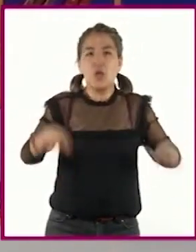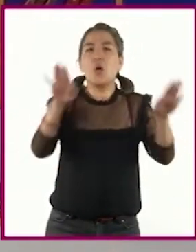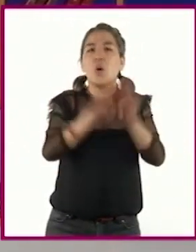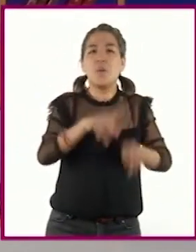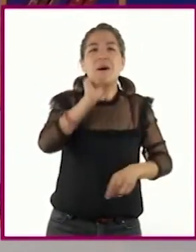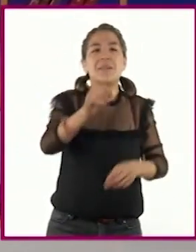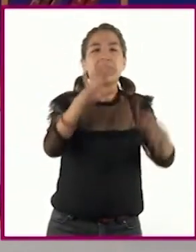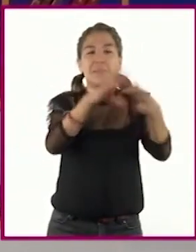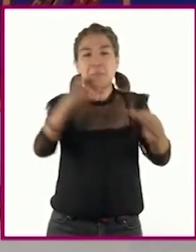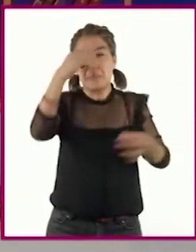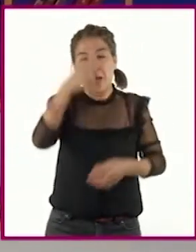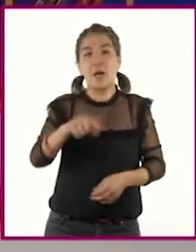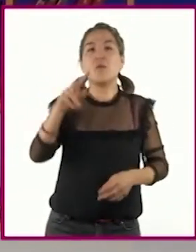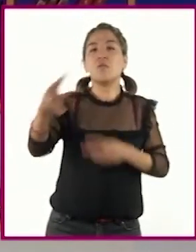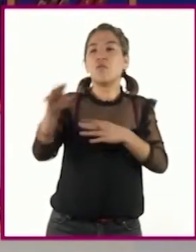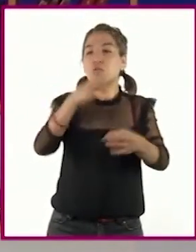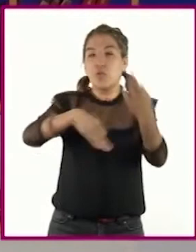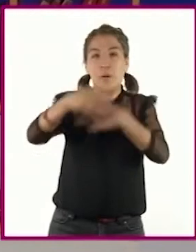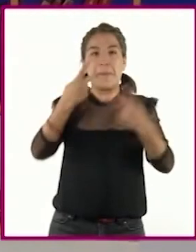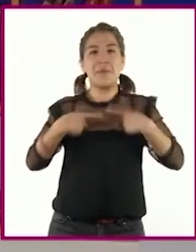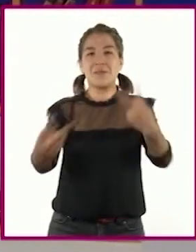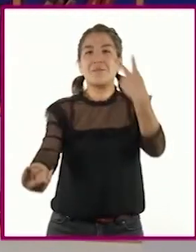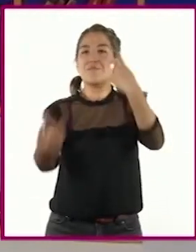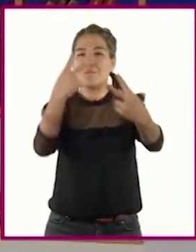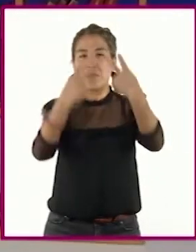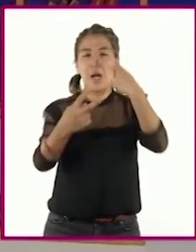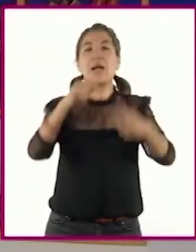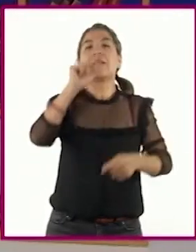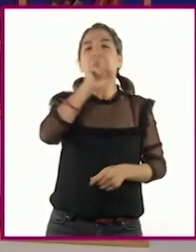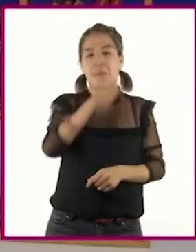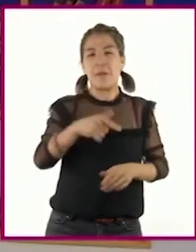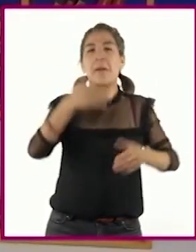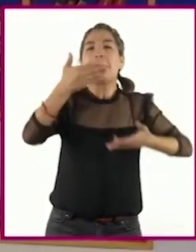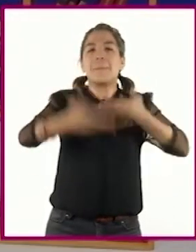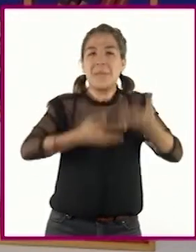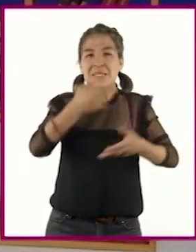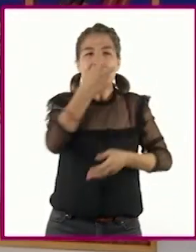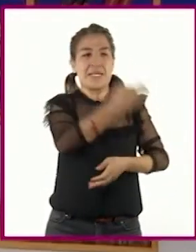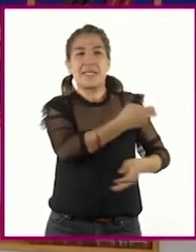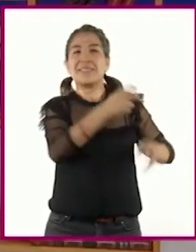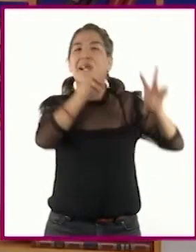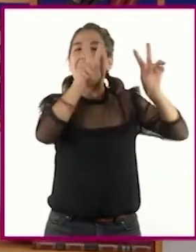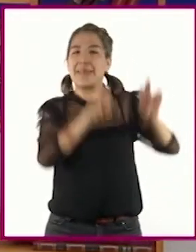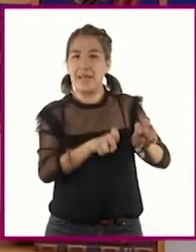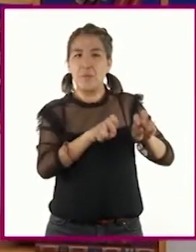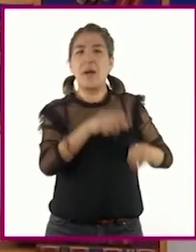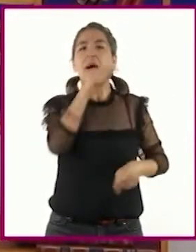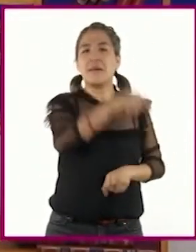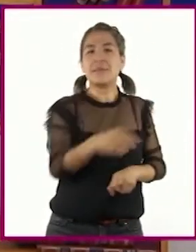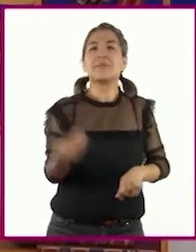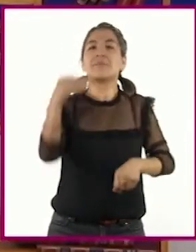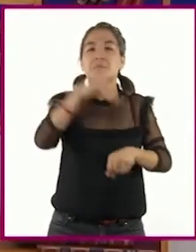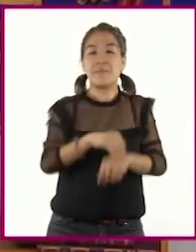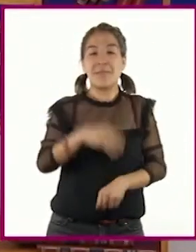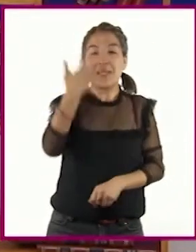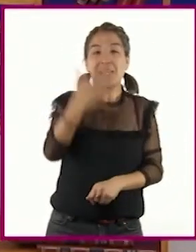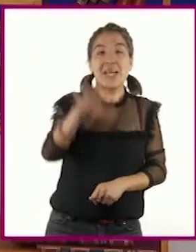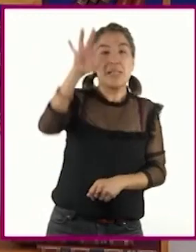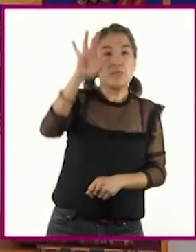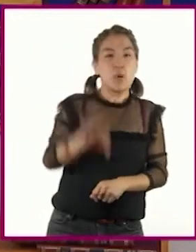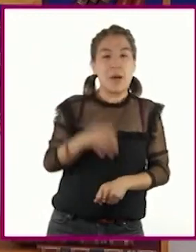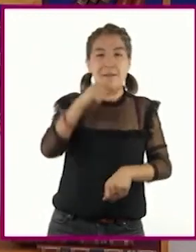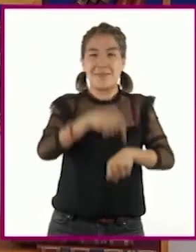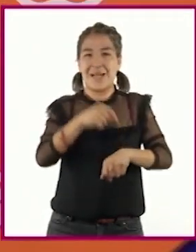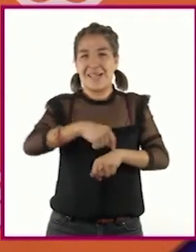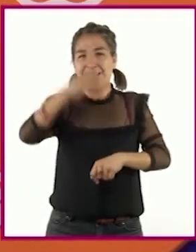elemento que sirva para llamar la atención y se presenta el tema. A este punto, asígnenle 10% del